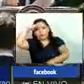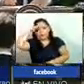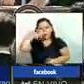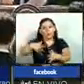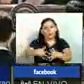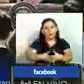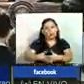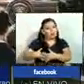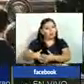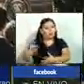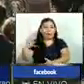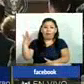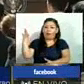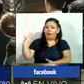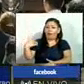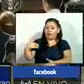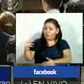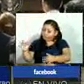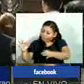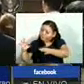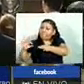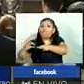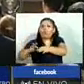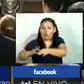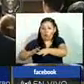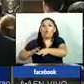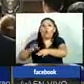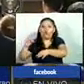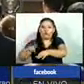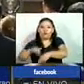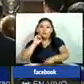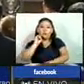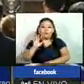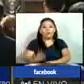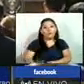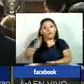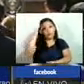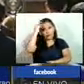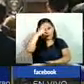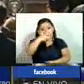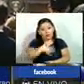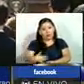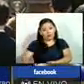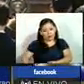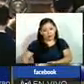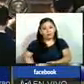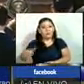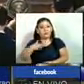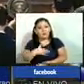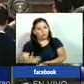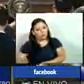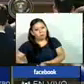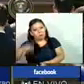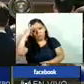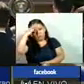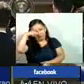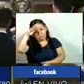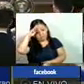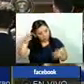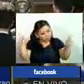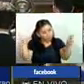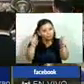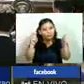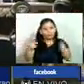nunca había sido tan cercana como ahora señaló Trump por su parte López Obrador celebró el encuentro y aseguró que